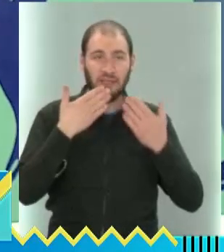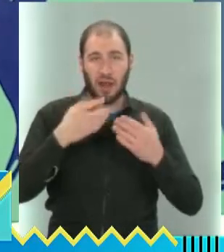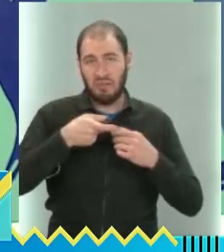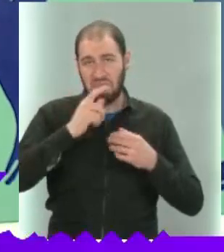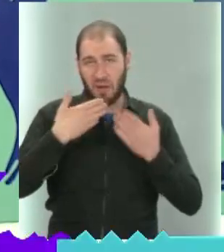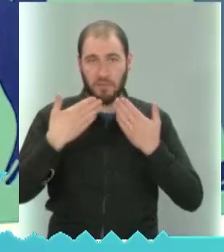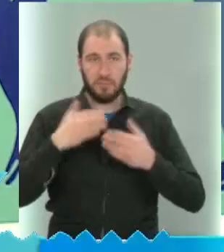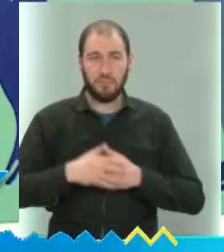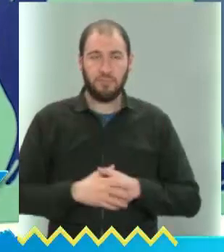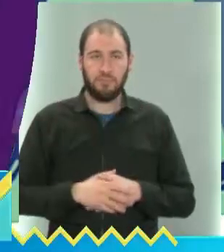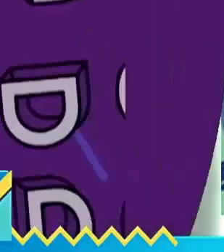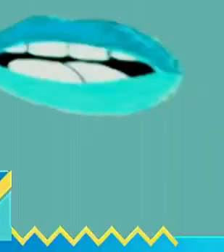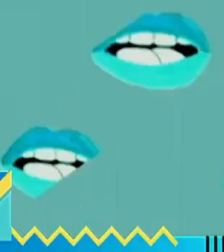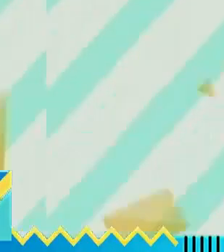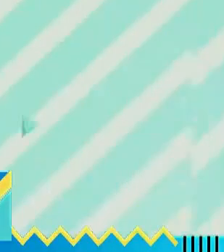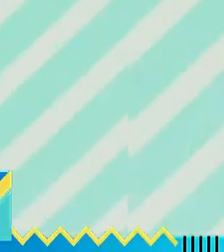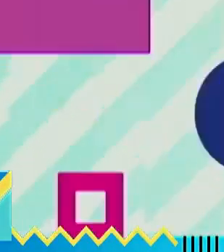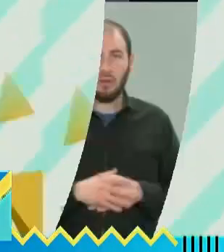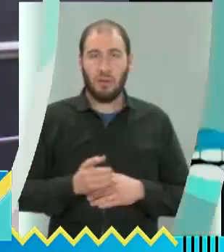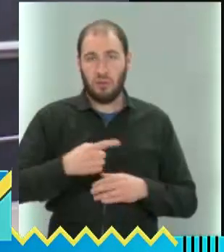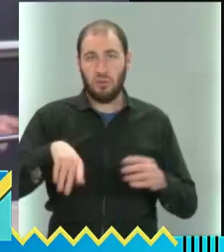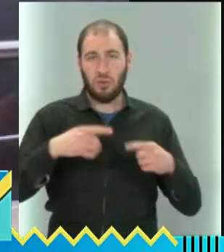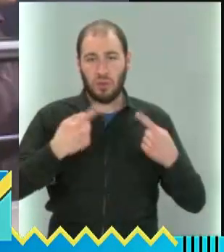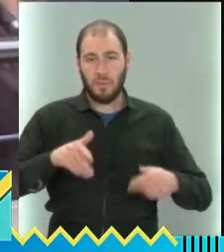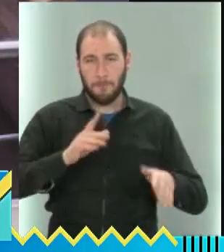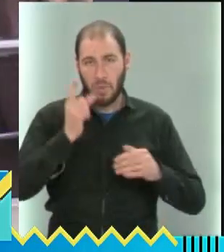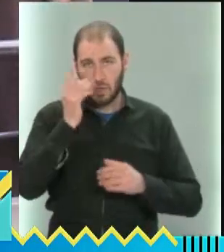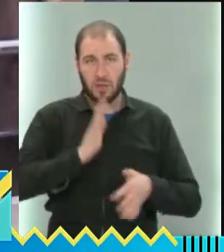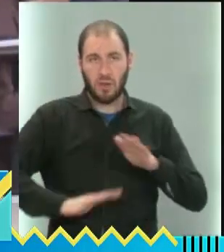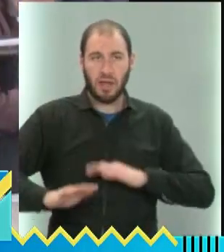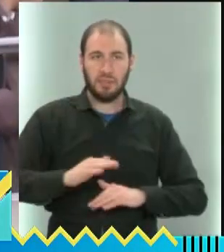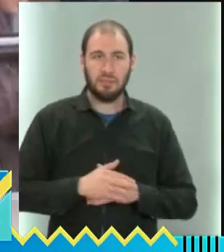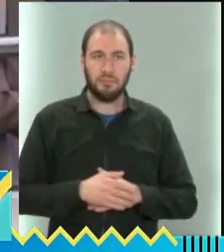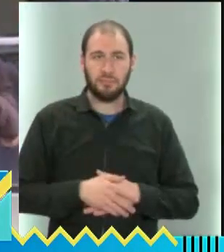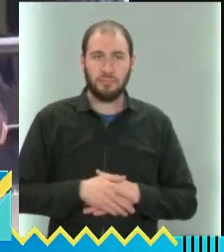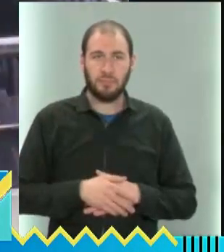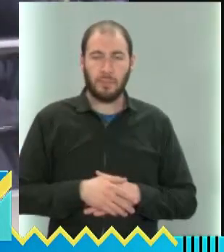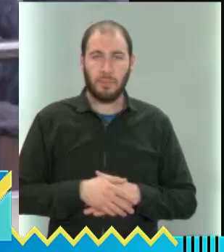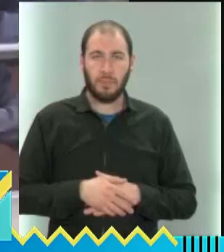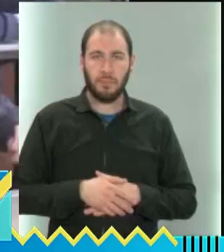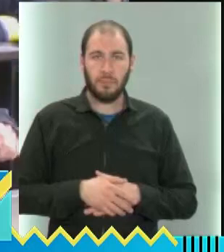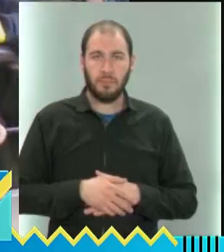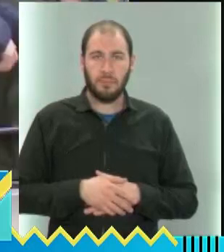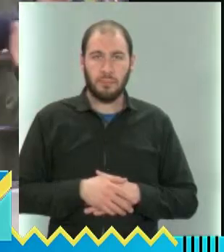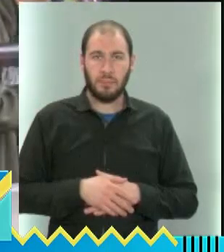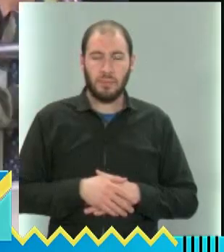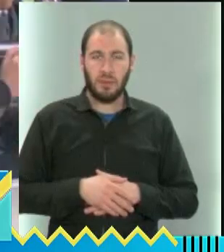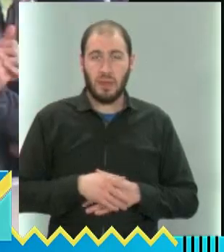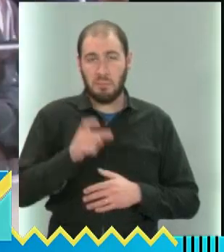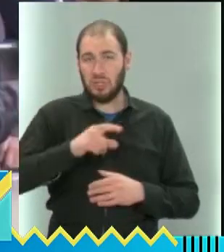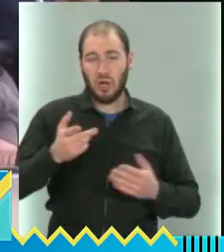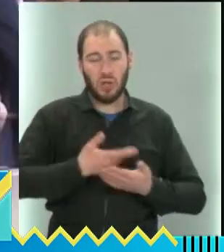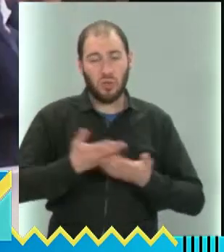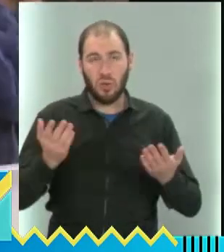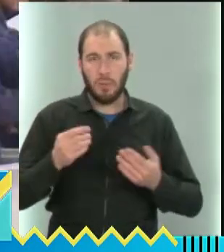café, estamos haciendo actos políticos. Entonces, por ahí el común de la